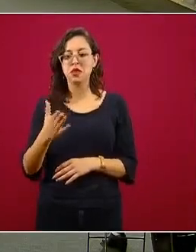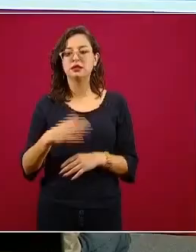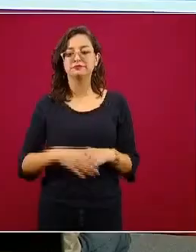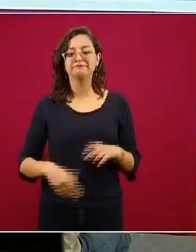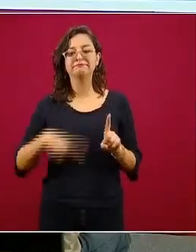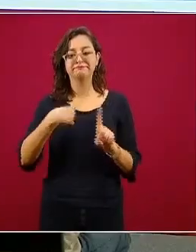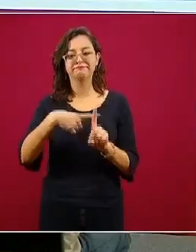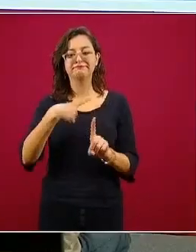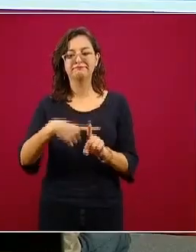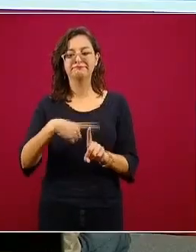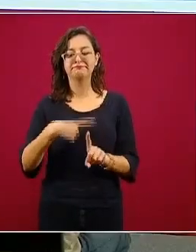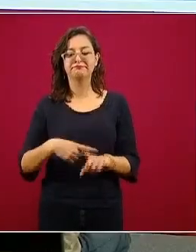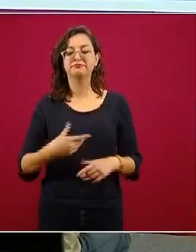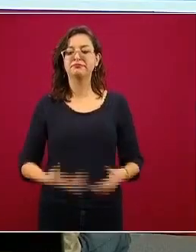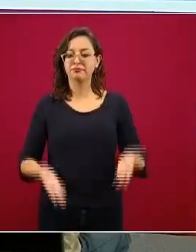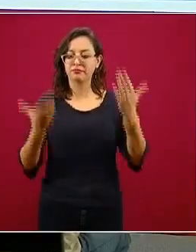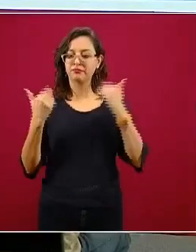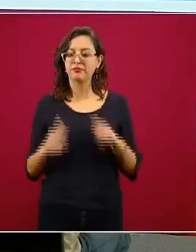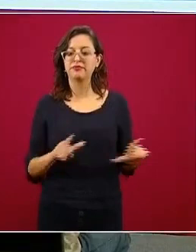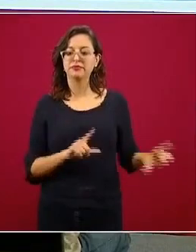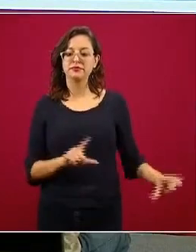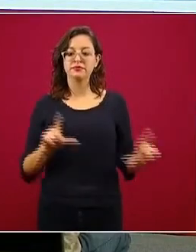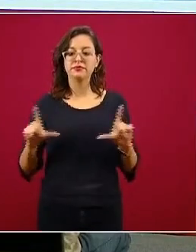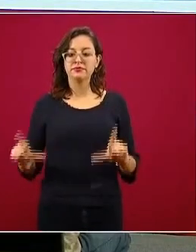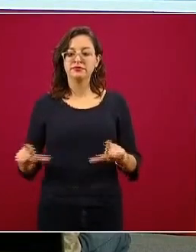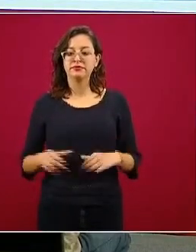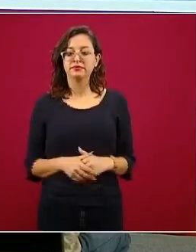alentador. Veamos los siguientes.